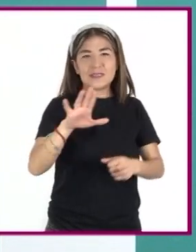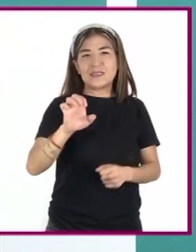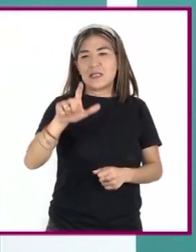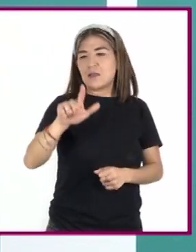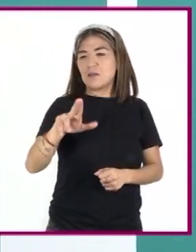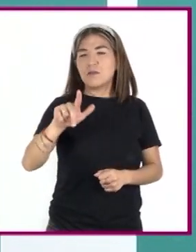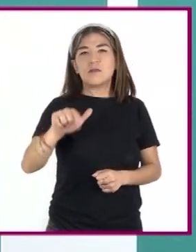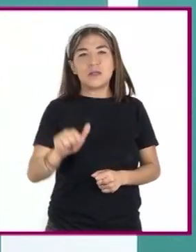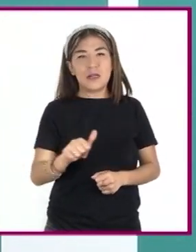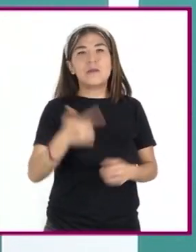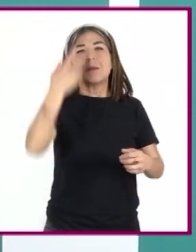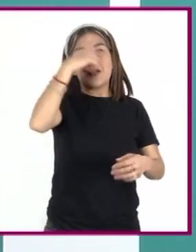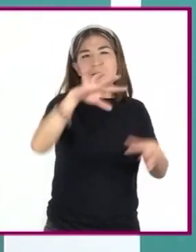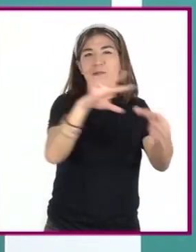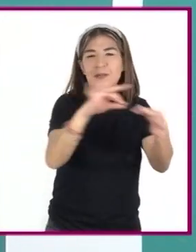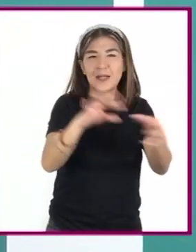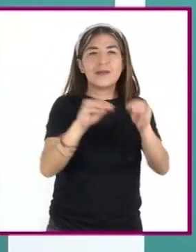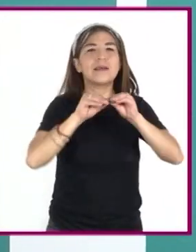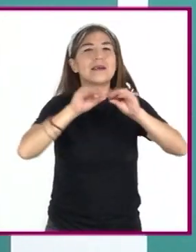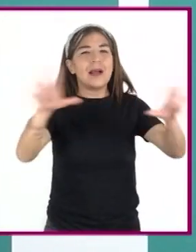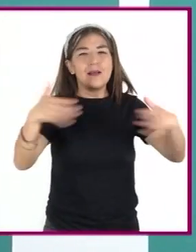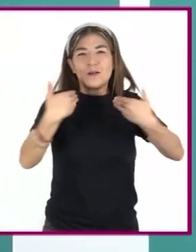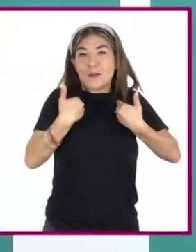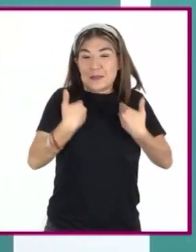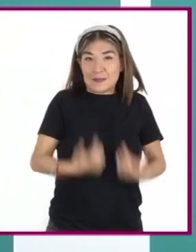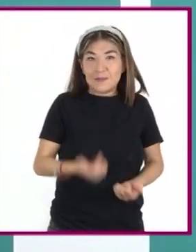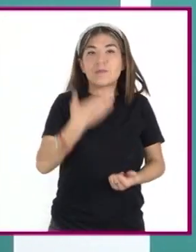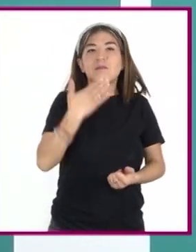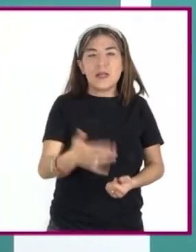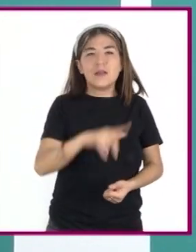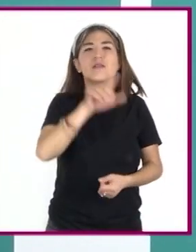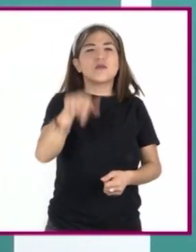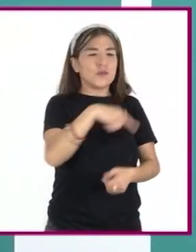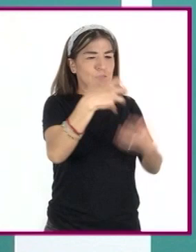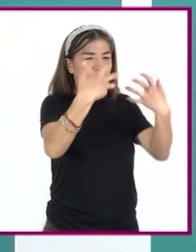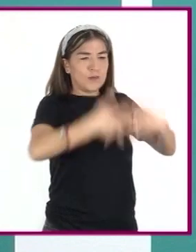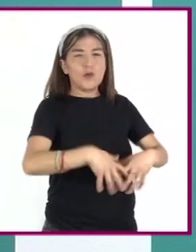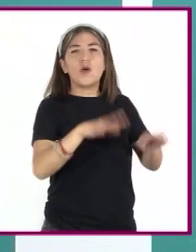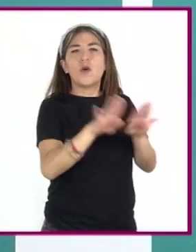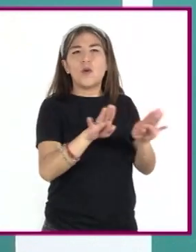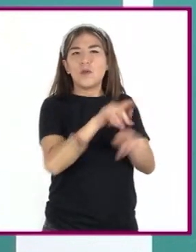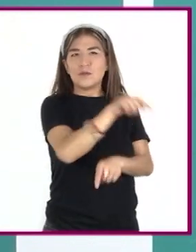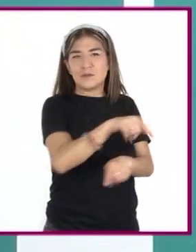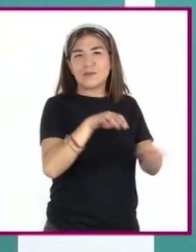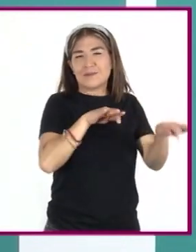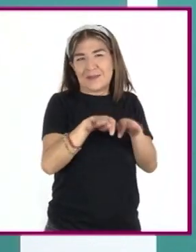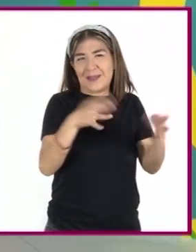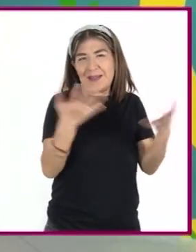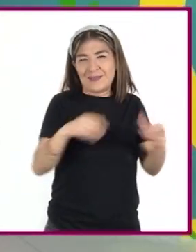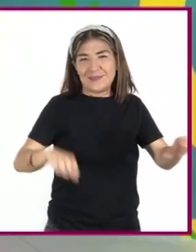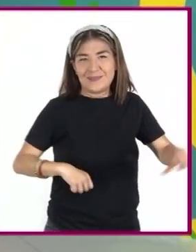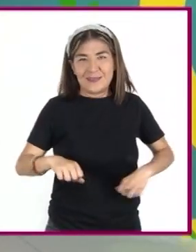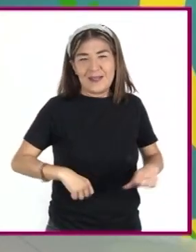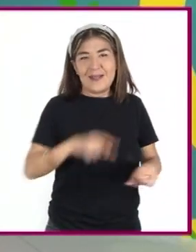de manera sencilla y coherente las funciones vitales que realizan los seres vivos.